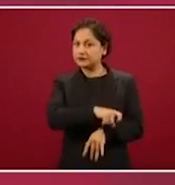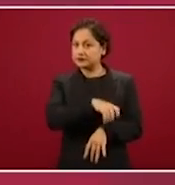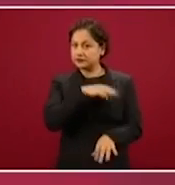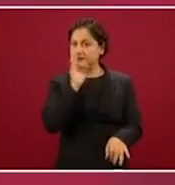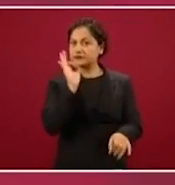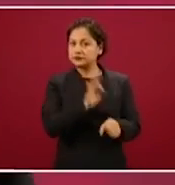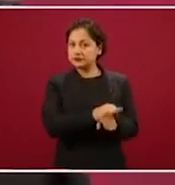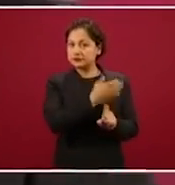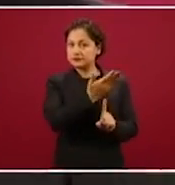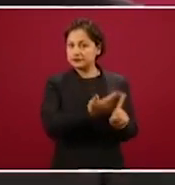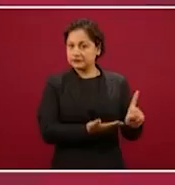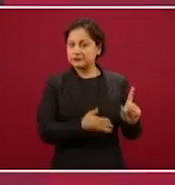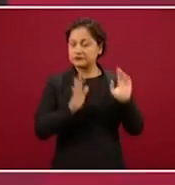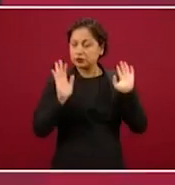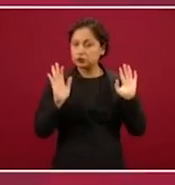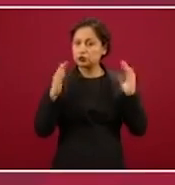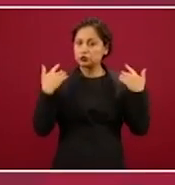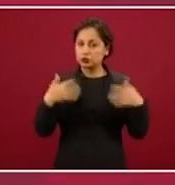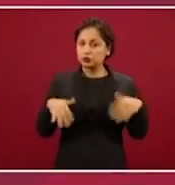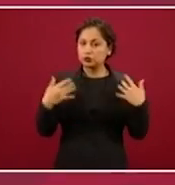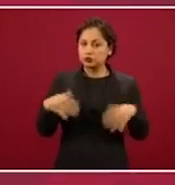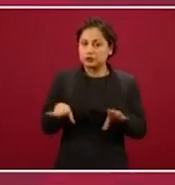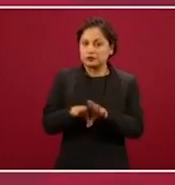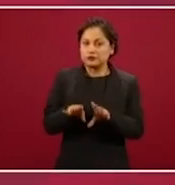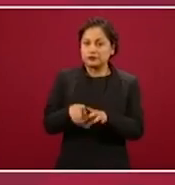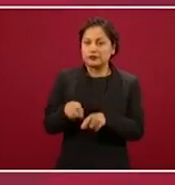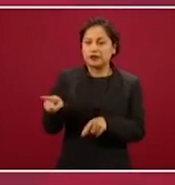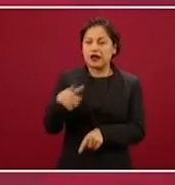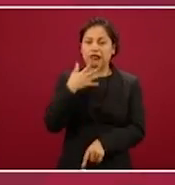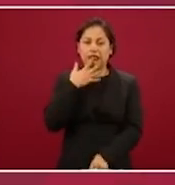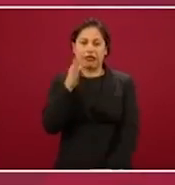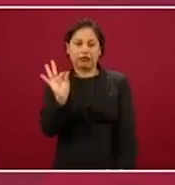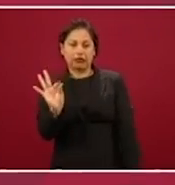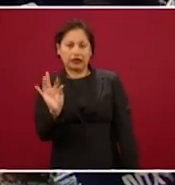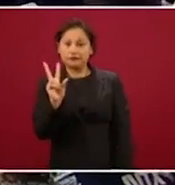No son tamalitos de chipilín.